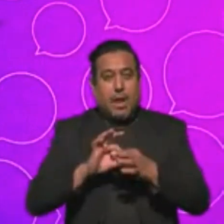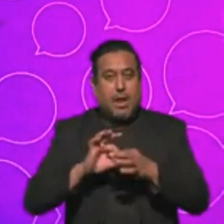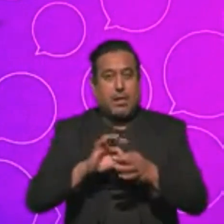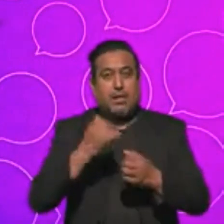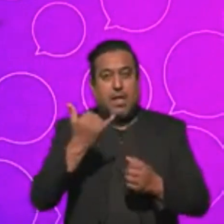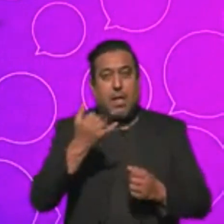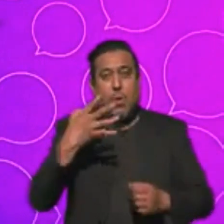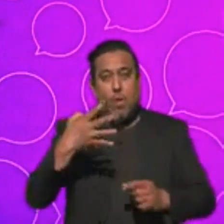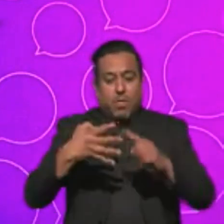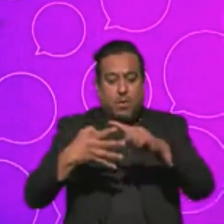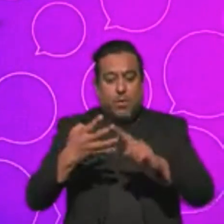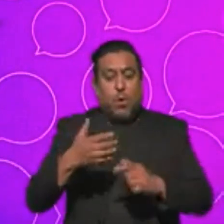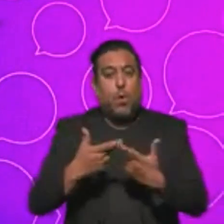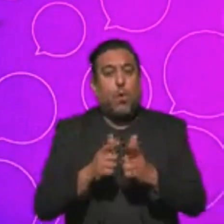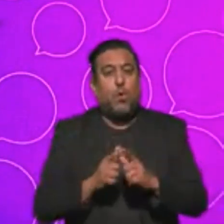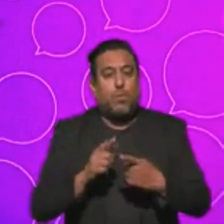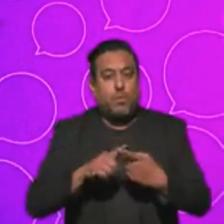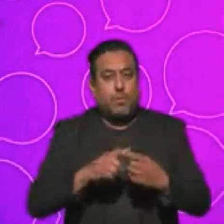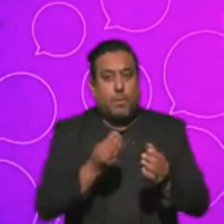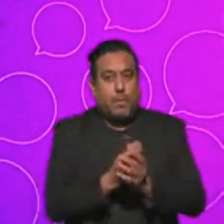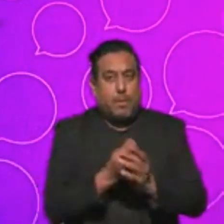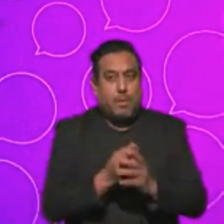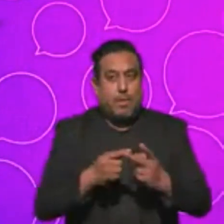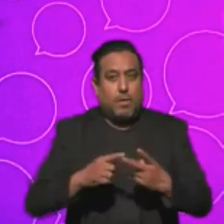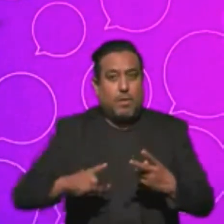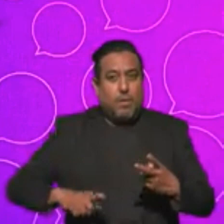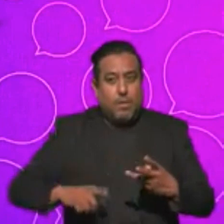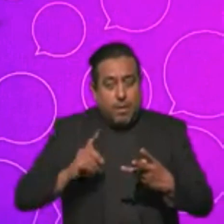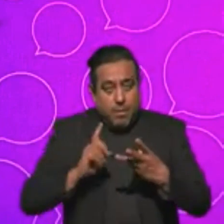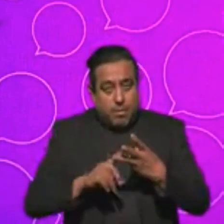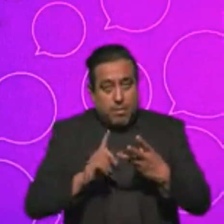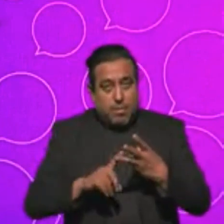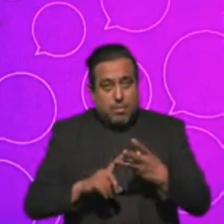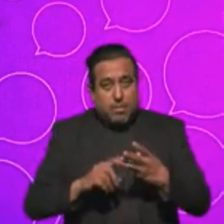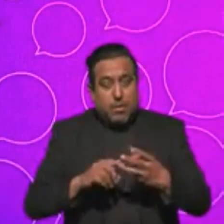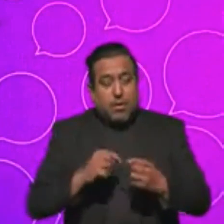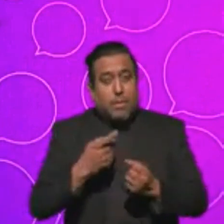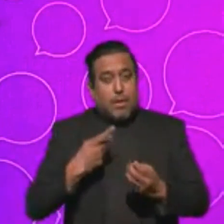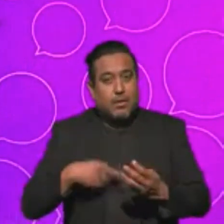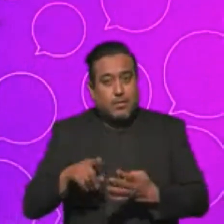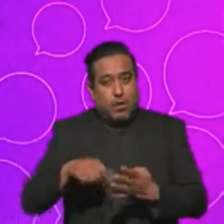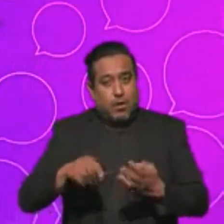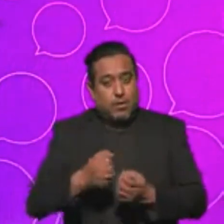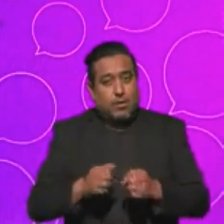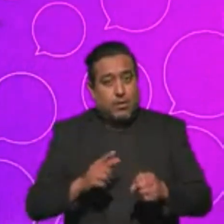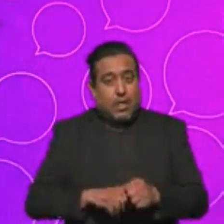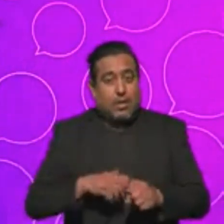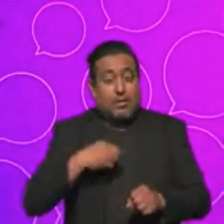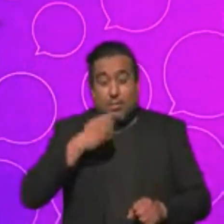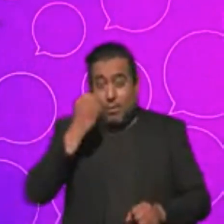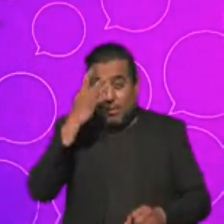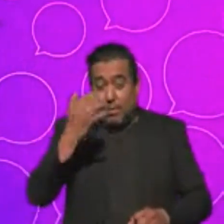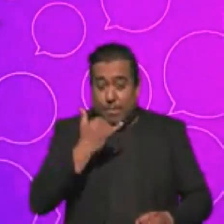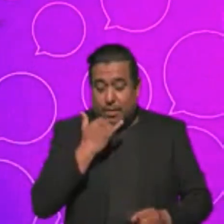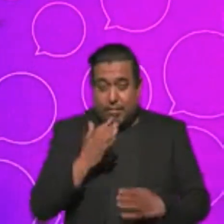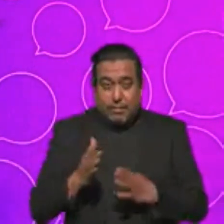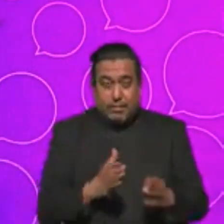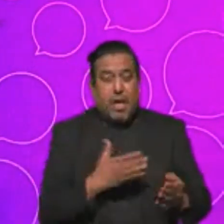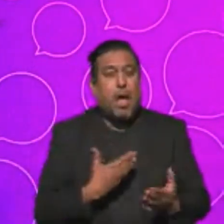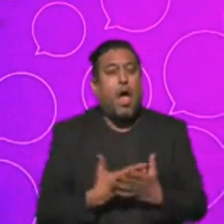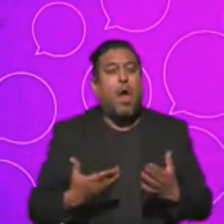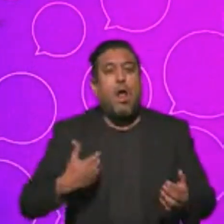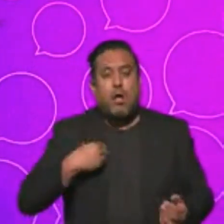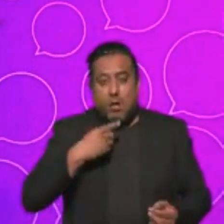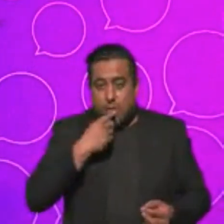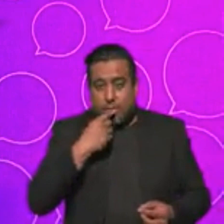motores que son las instituciones el sector privado el gobierno y la sociedad civil ahora en la cuestión de lo que hablamos en